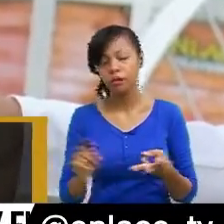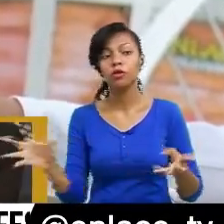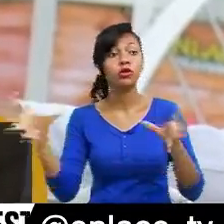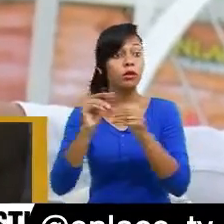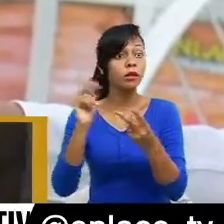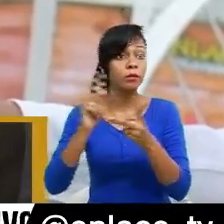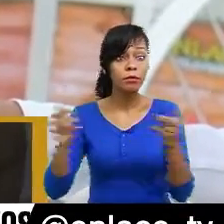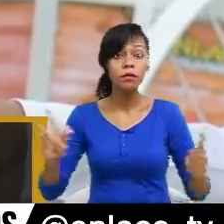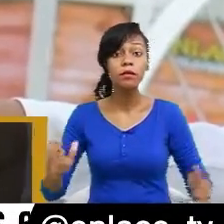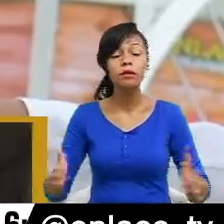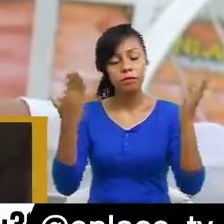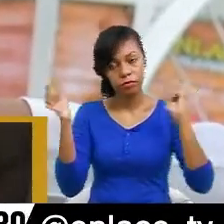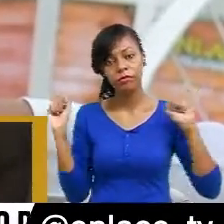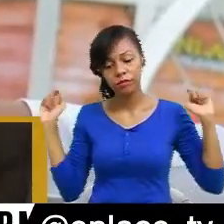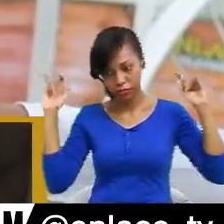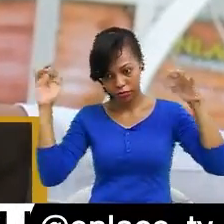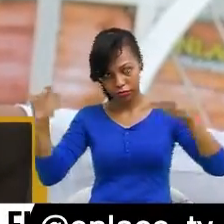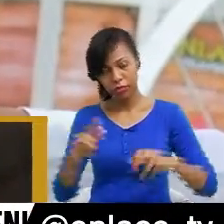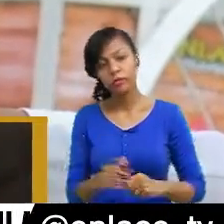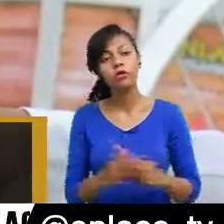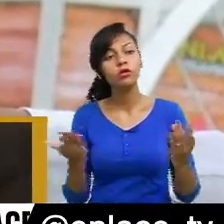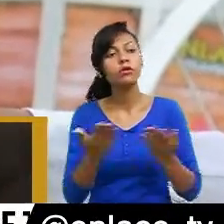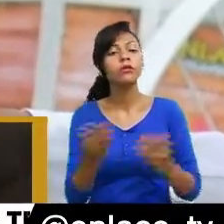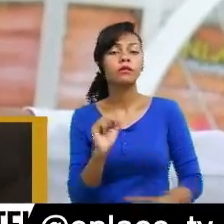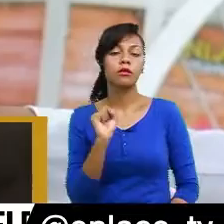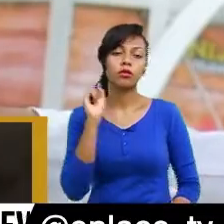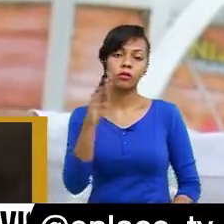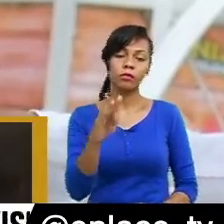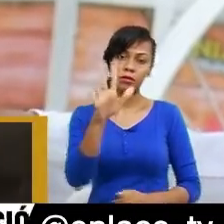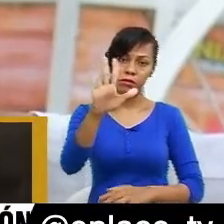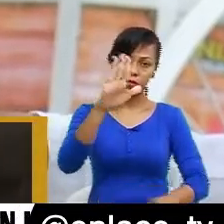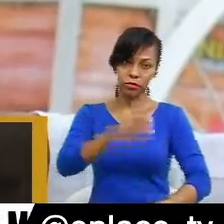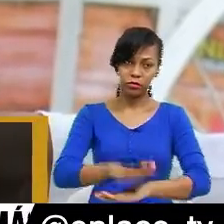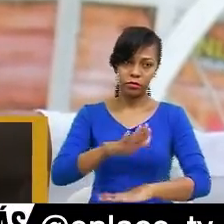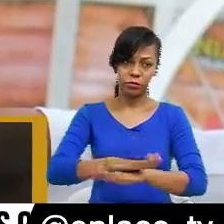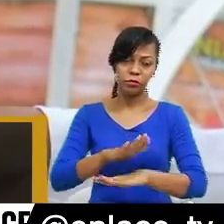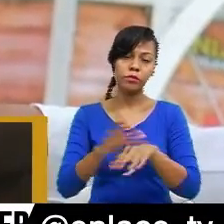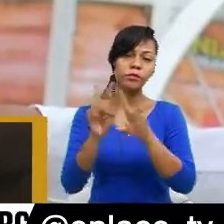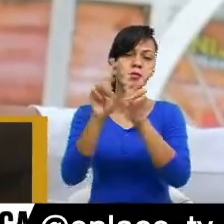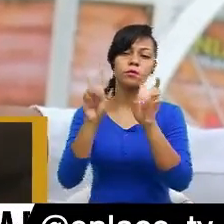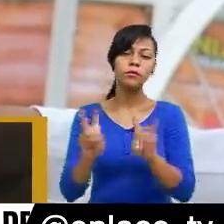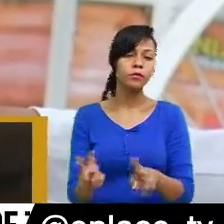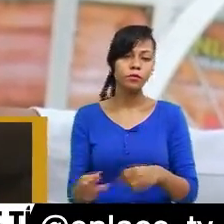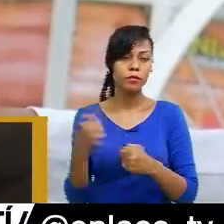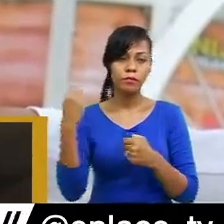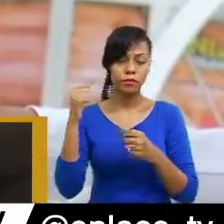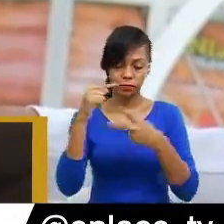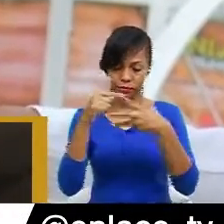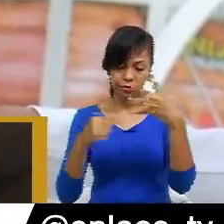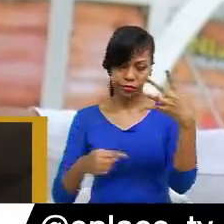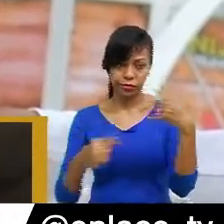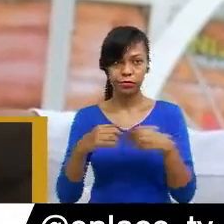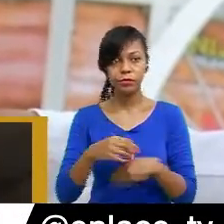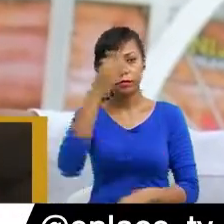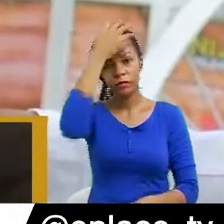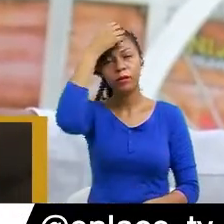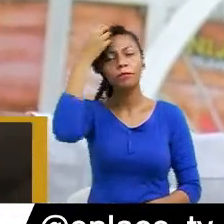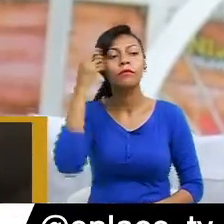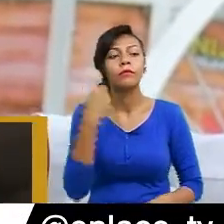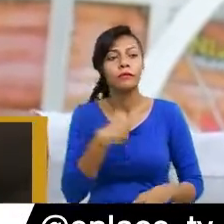que desarrollemos una asamblea en el Club Infantas a las 5 de la tarde. ¿Qué temas se van a tratar? El primer tema, y creo que el más